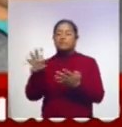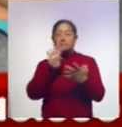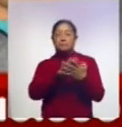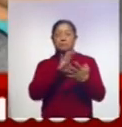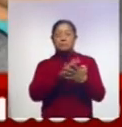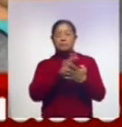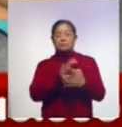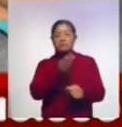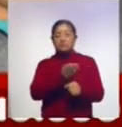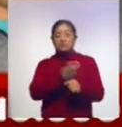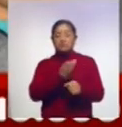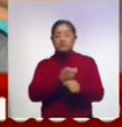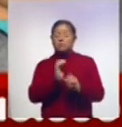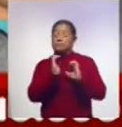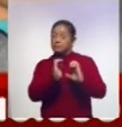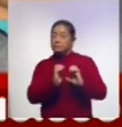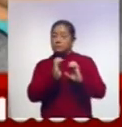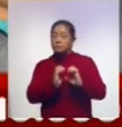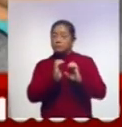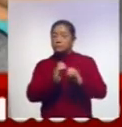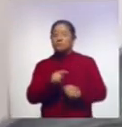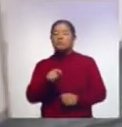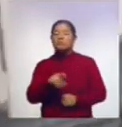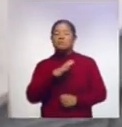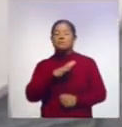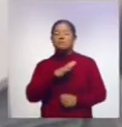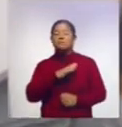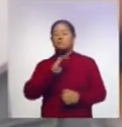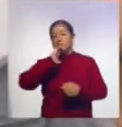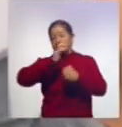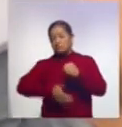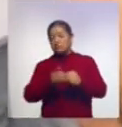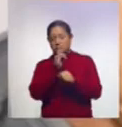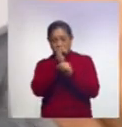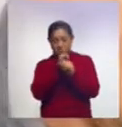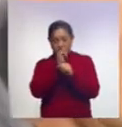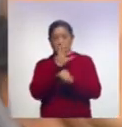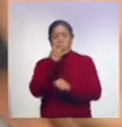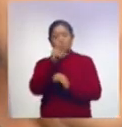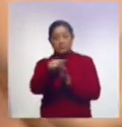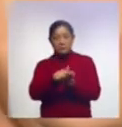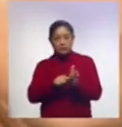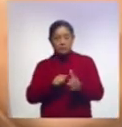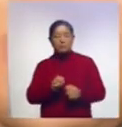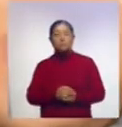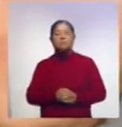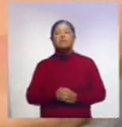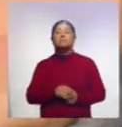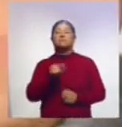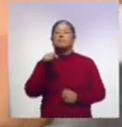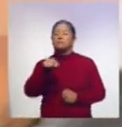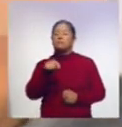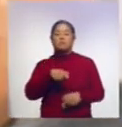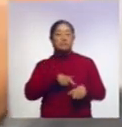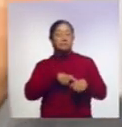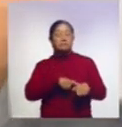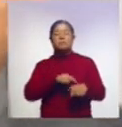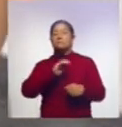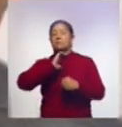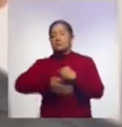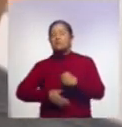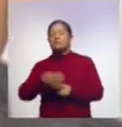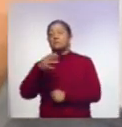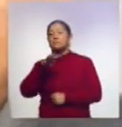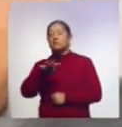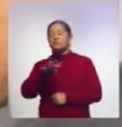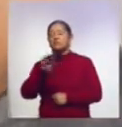oficiosa como medida cautelar y estableció como plazo para el cierre de la investigación 4 meses, los cuales fenecen el 19 de enero de